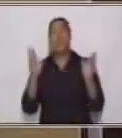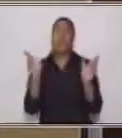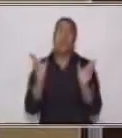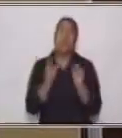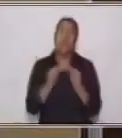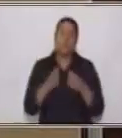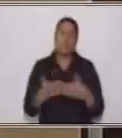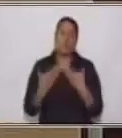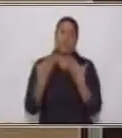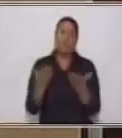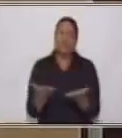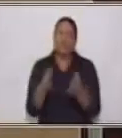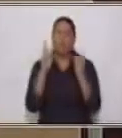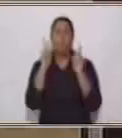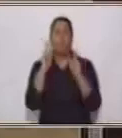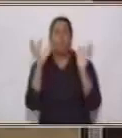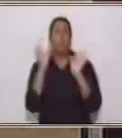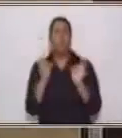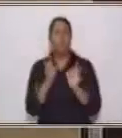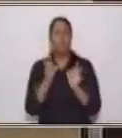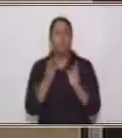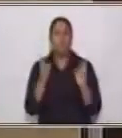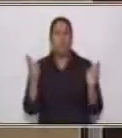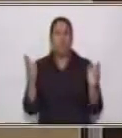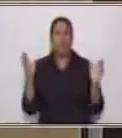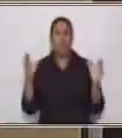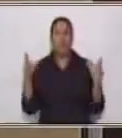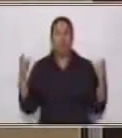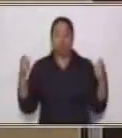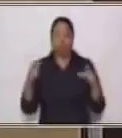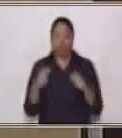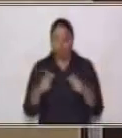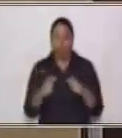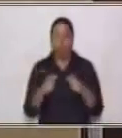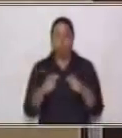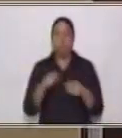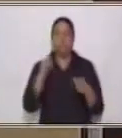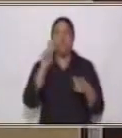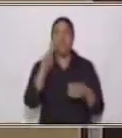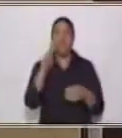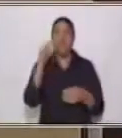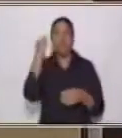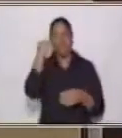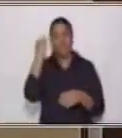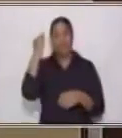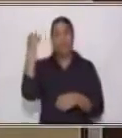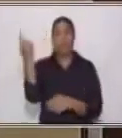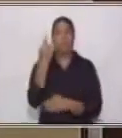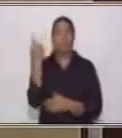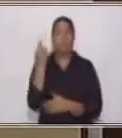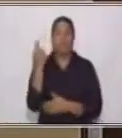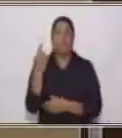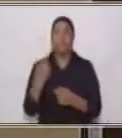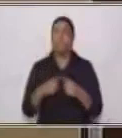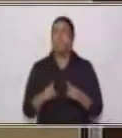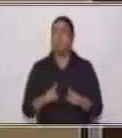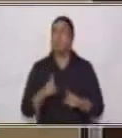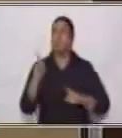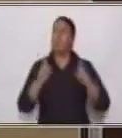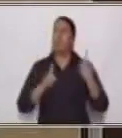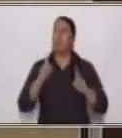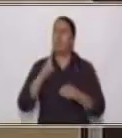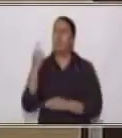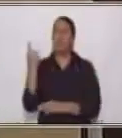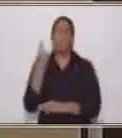de esas ideas principales. Pero en la conclusión debemos repasarla. ¿Cuál es la importancia de ese tema o de esas